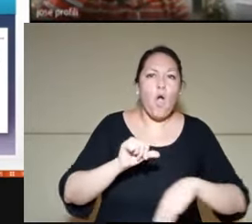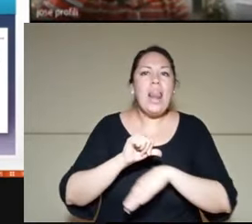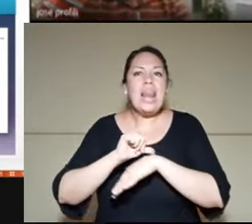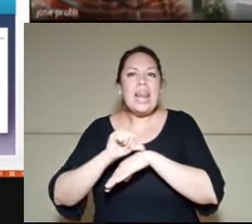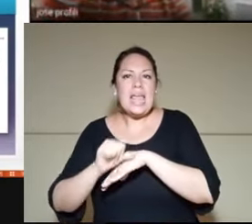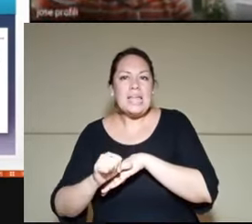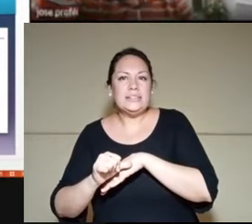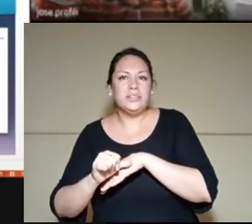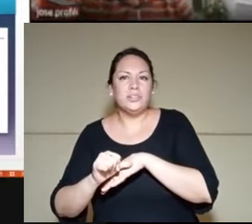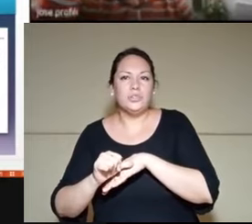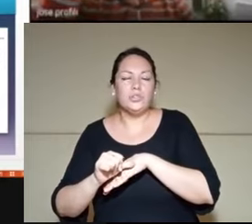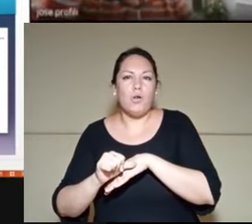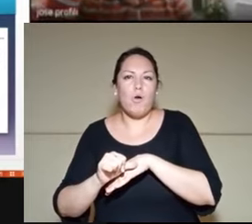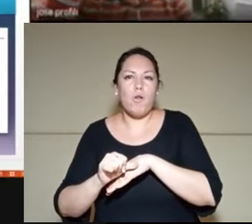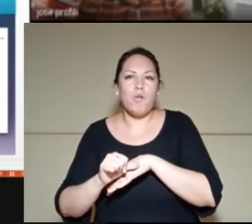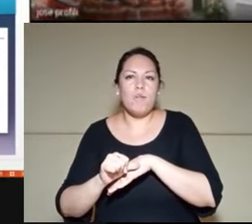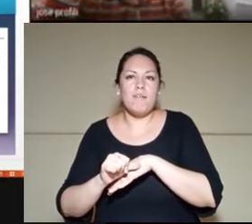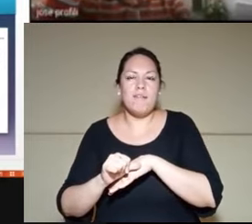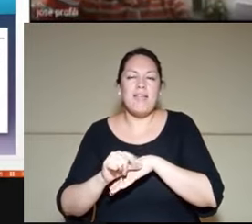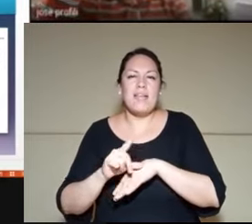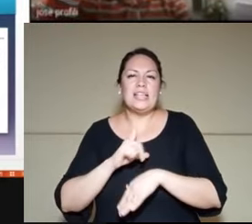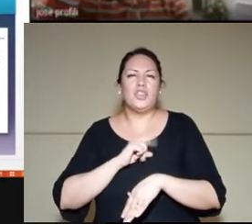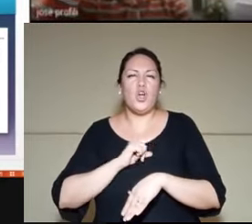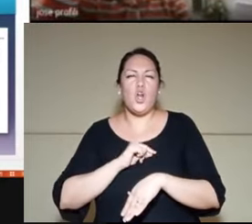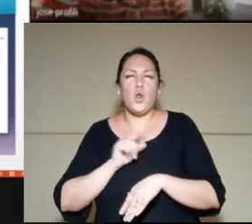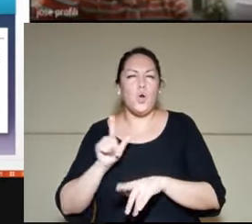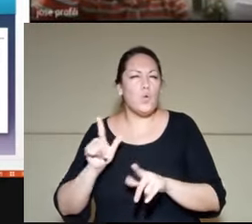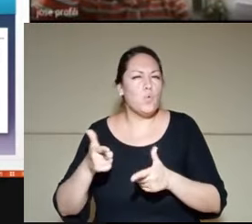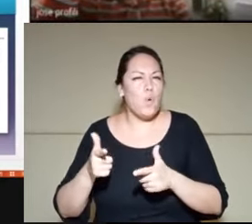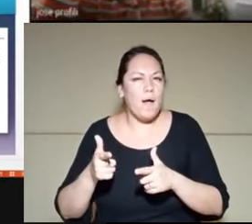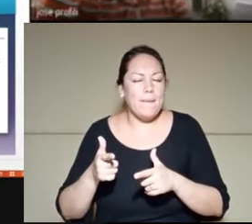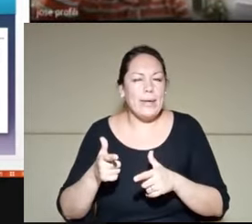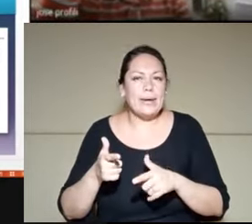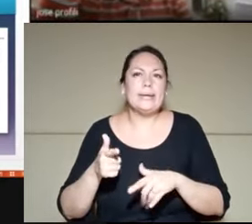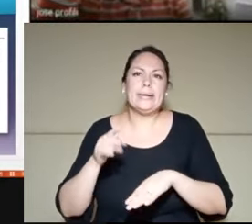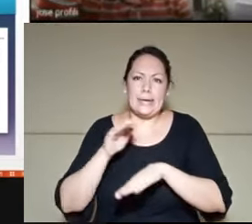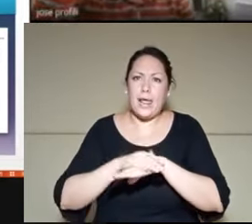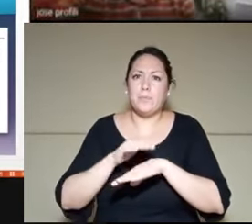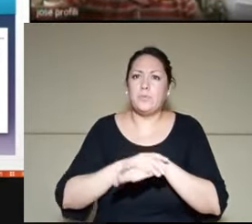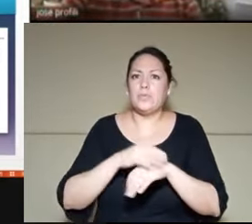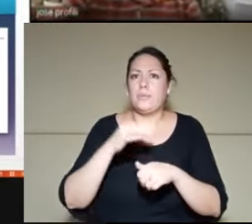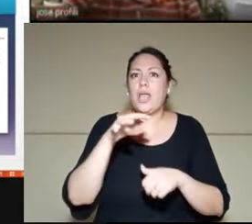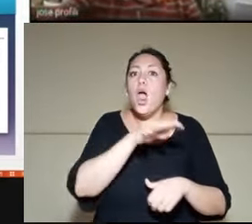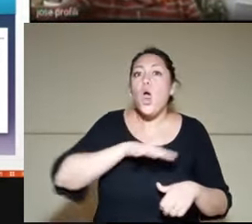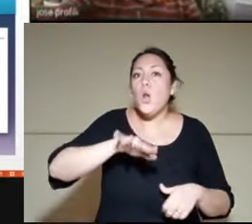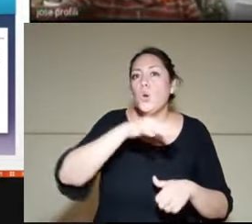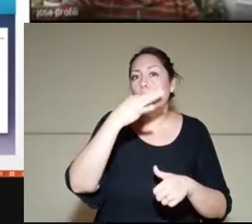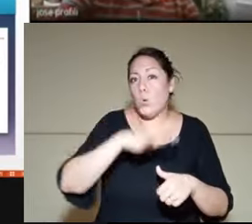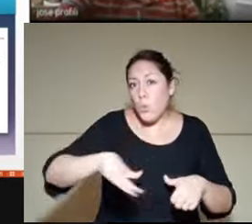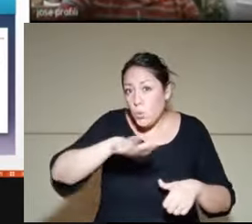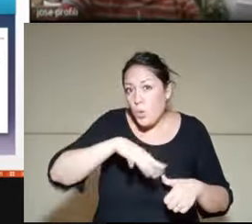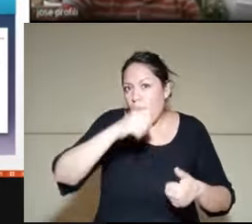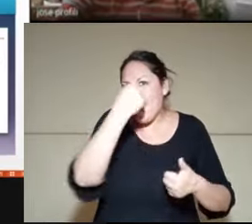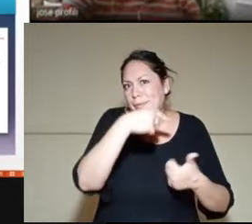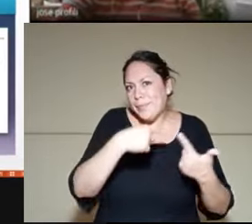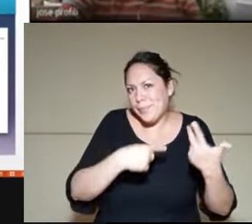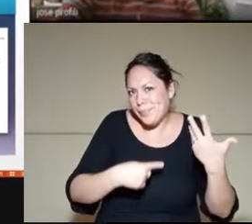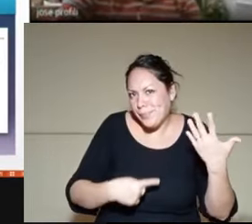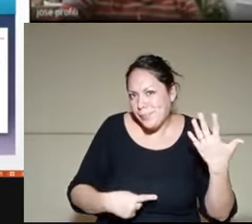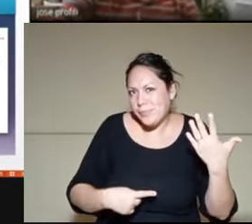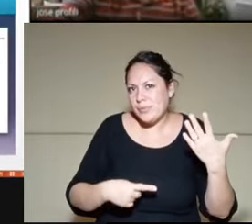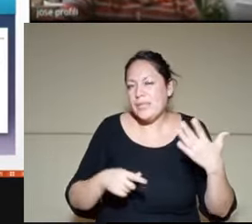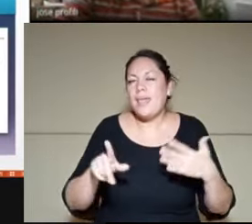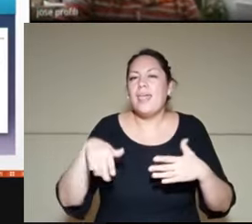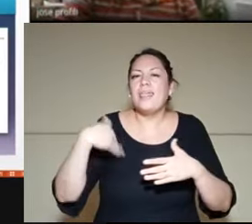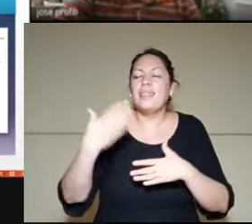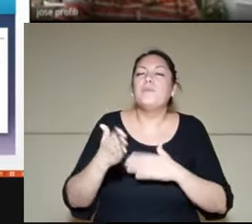sienta o tenga lesiones para lo cual no pueda tener sensibilidad, puede ser de un montón de lugares, que ya vamos a ver después